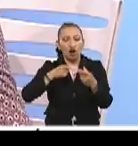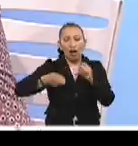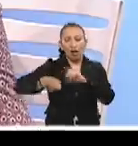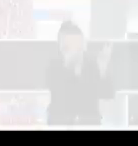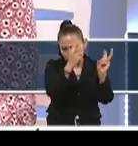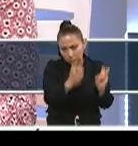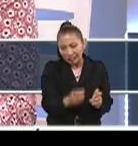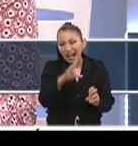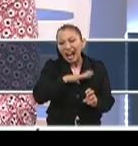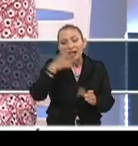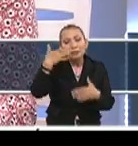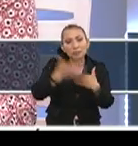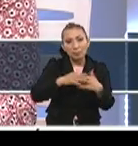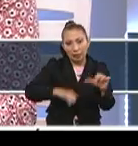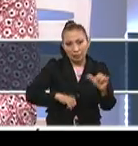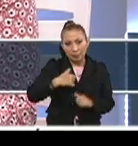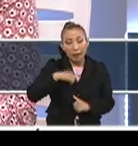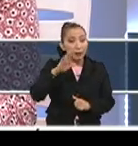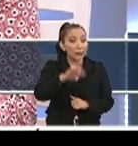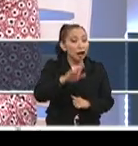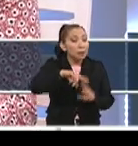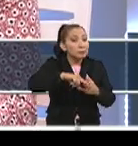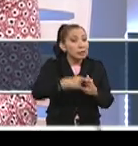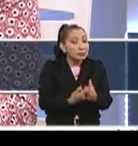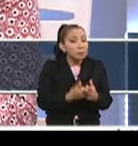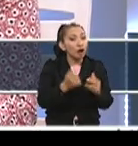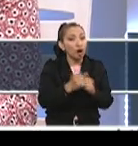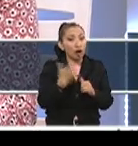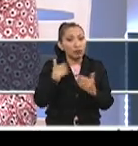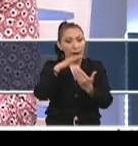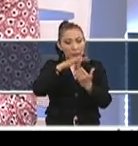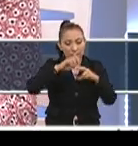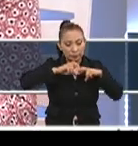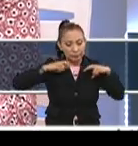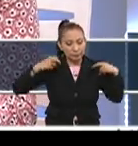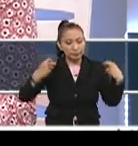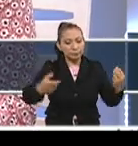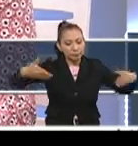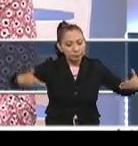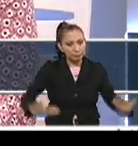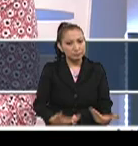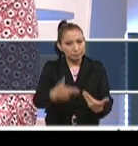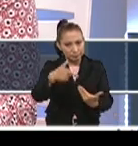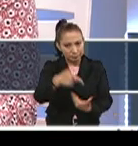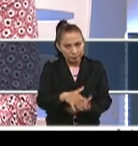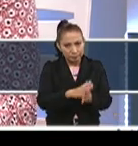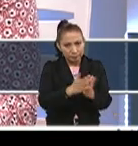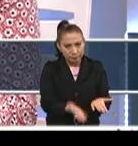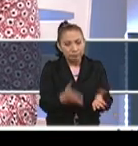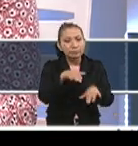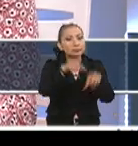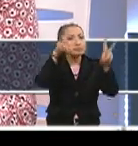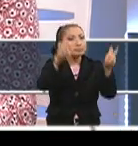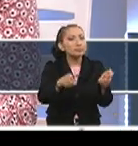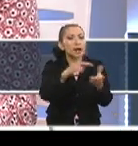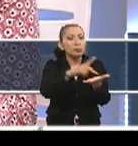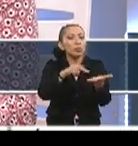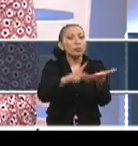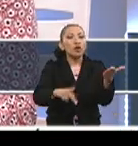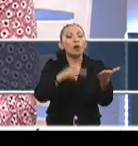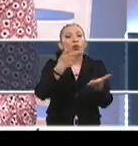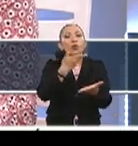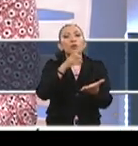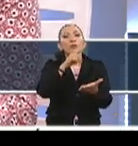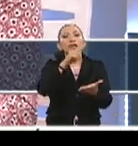la Edad Media. Claro. El miércoles, mañana, iniciamos con una mesa de presentación sobre la pluma de Umberto